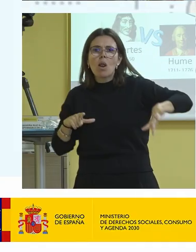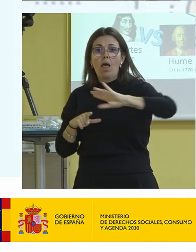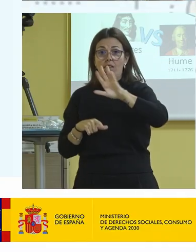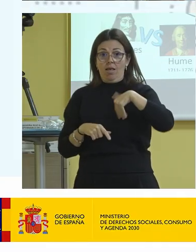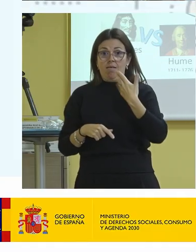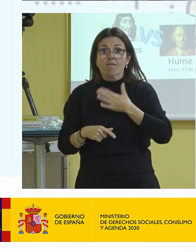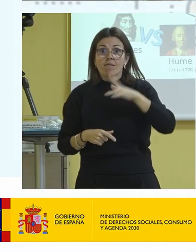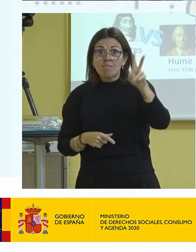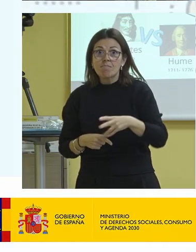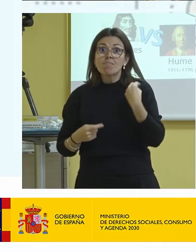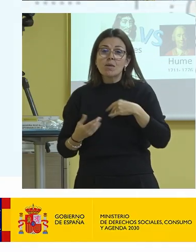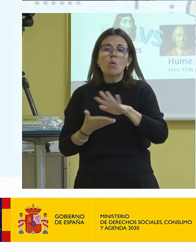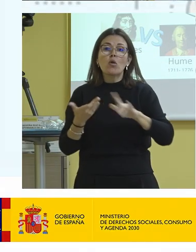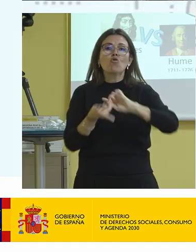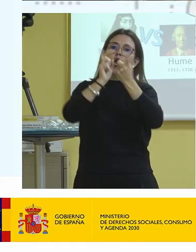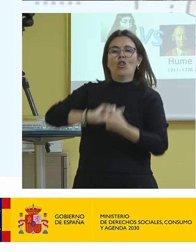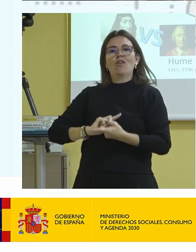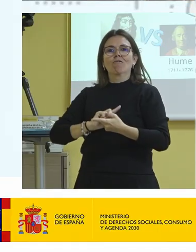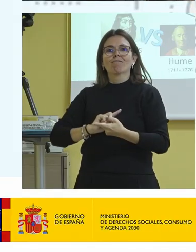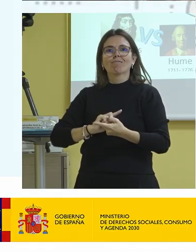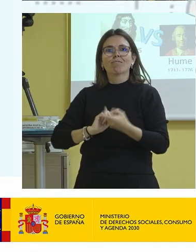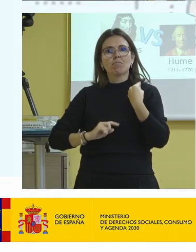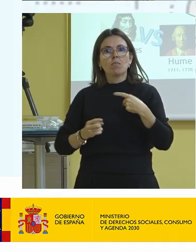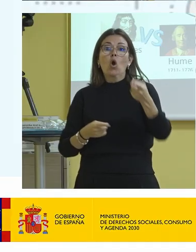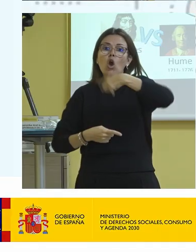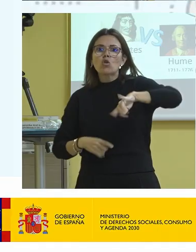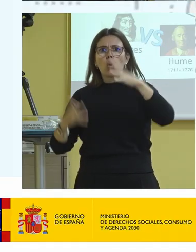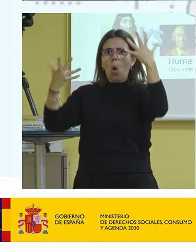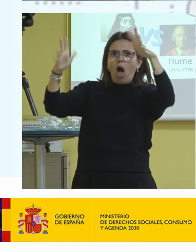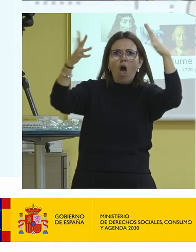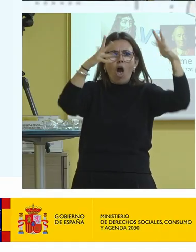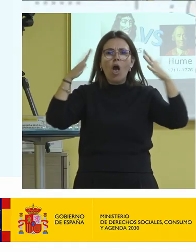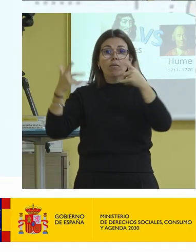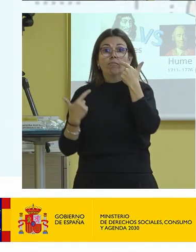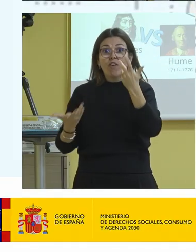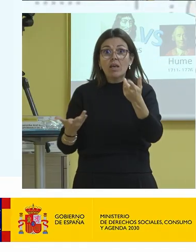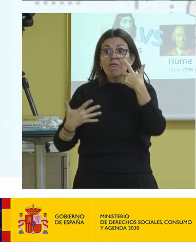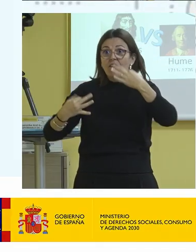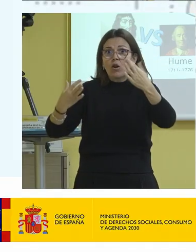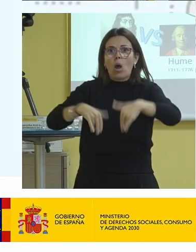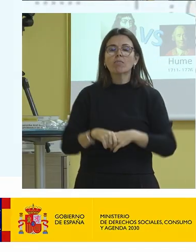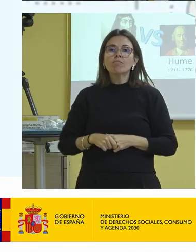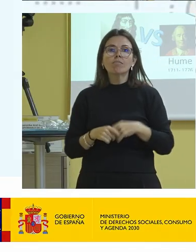siguiente volvió y hizo el mismo discurso sobre lo contrario. Y todo el mundo jaleándole. Y él dijo, ¿veis cómo no hay verdad?